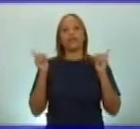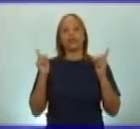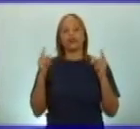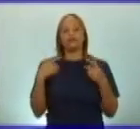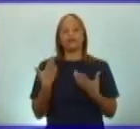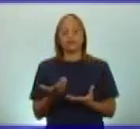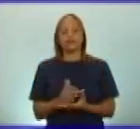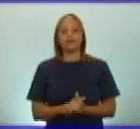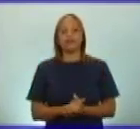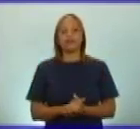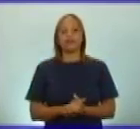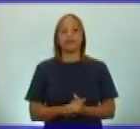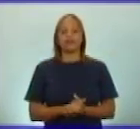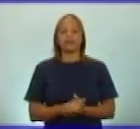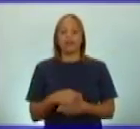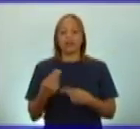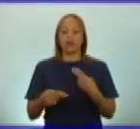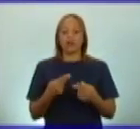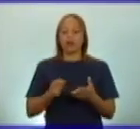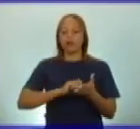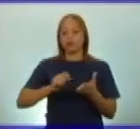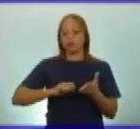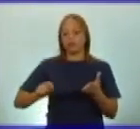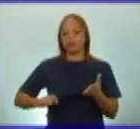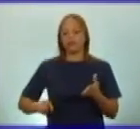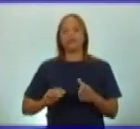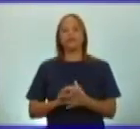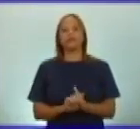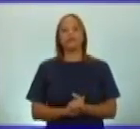ustedes anoten y lleven a su libreta.